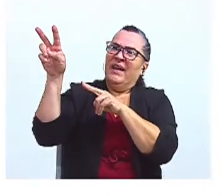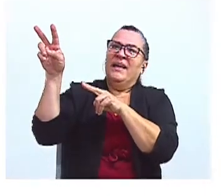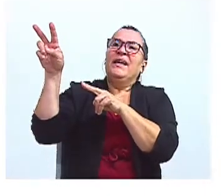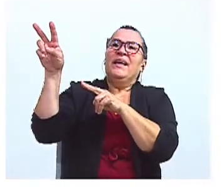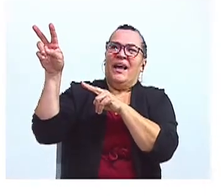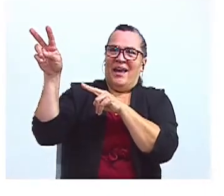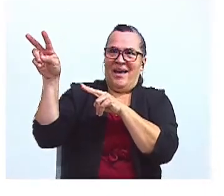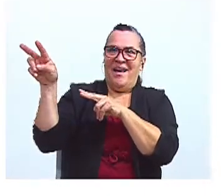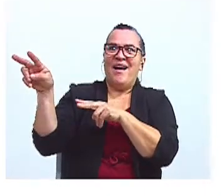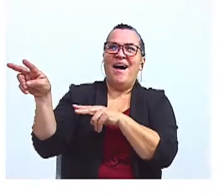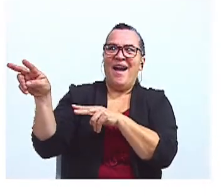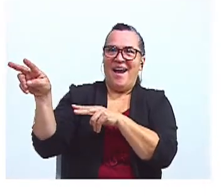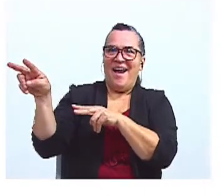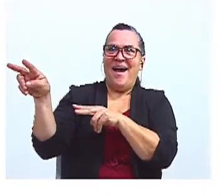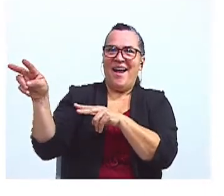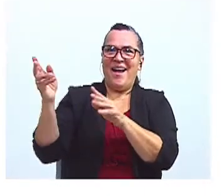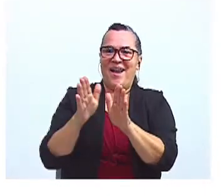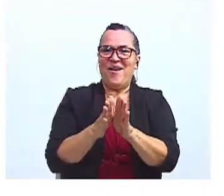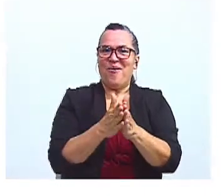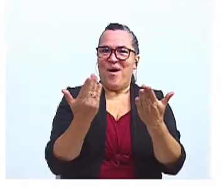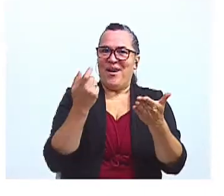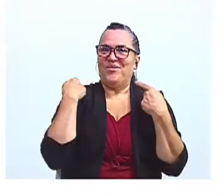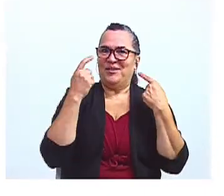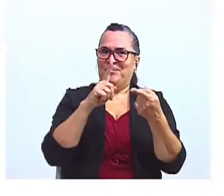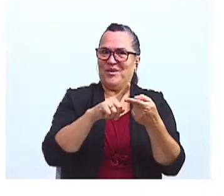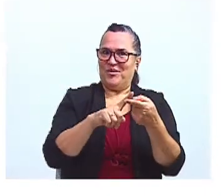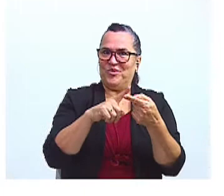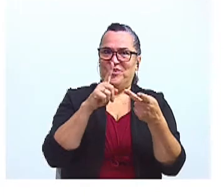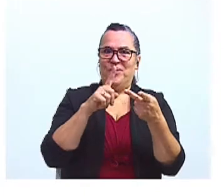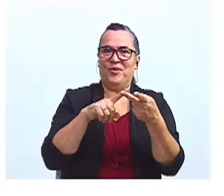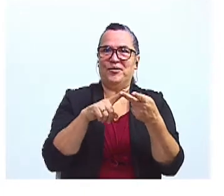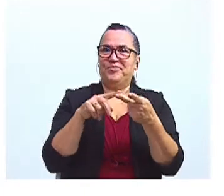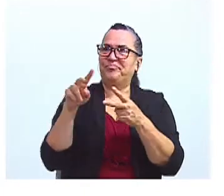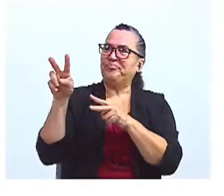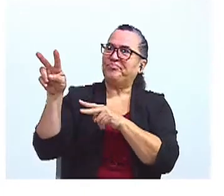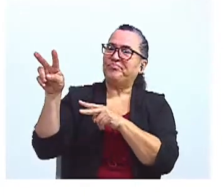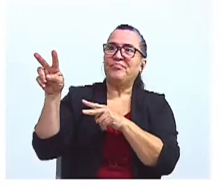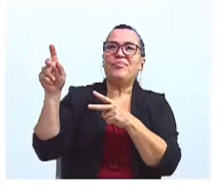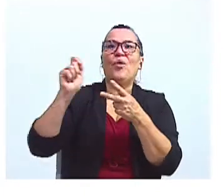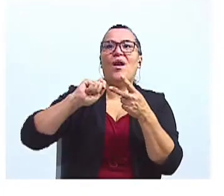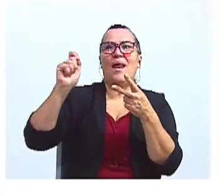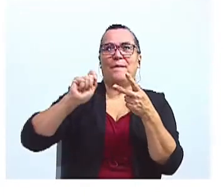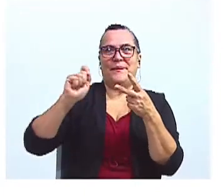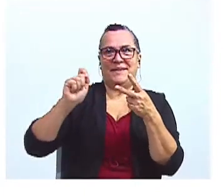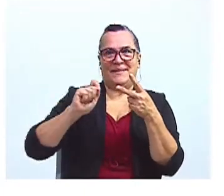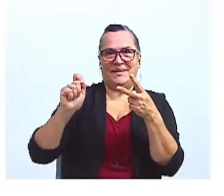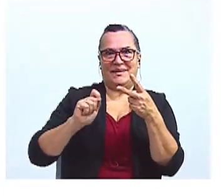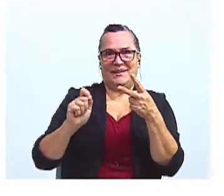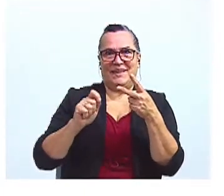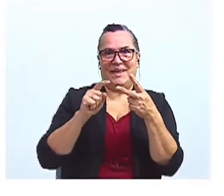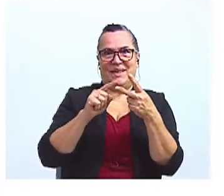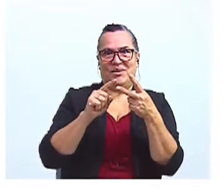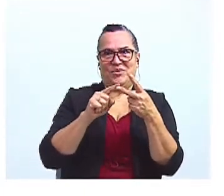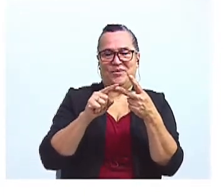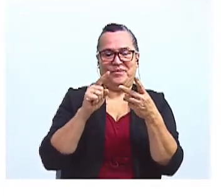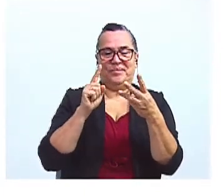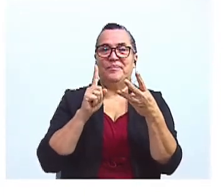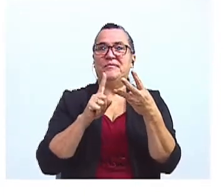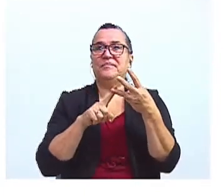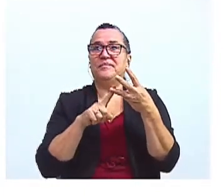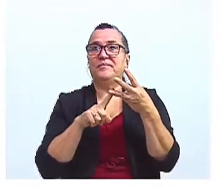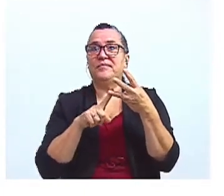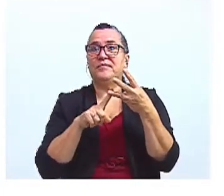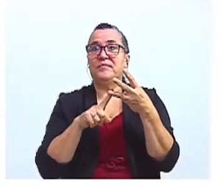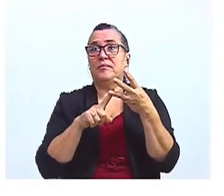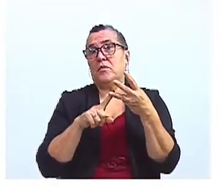Cuaderno de español, muy importante. Un lapicero con el que puedan tomar apuntes.